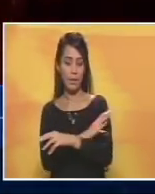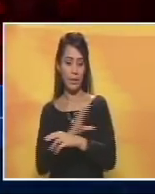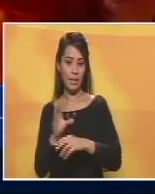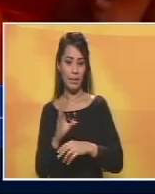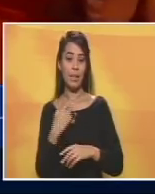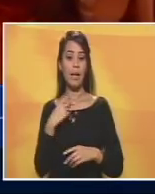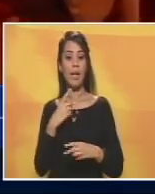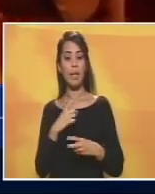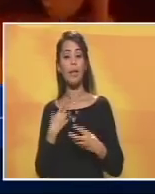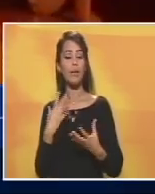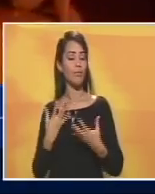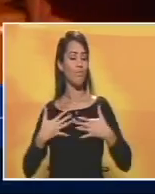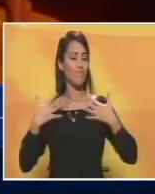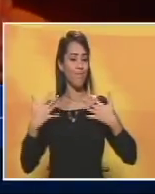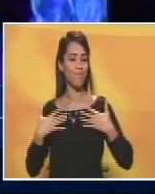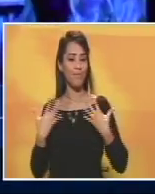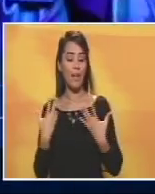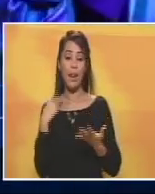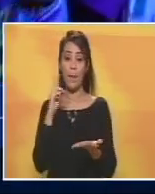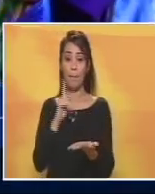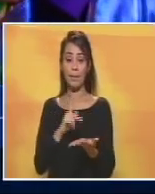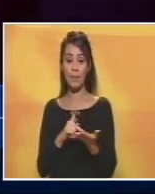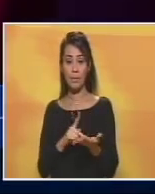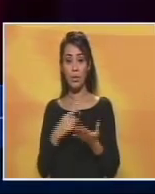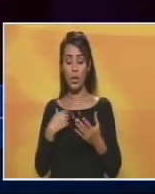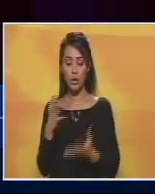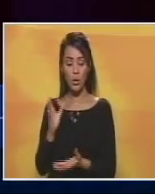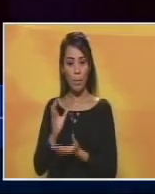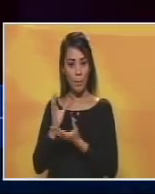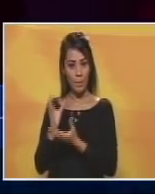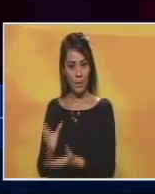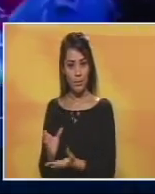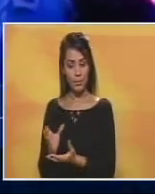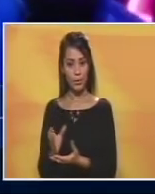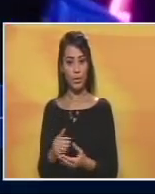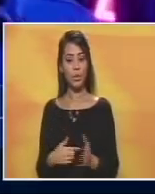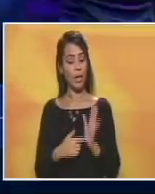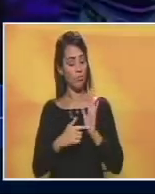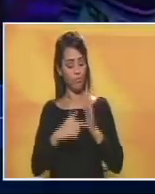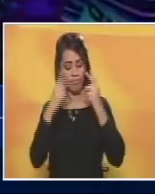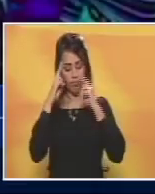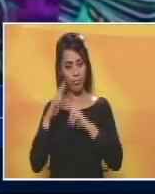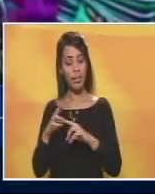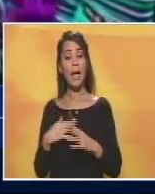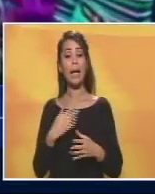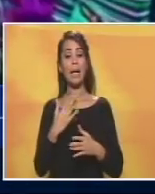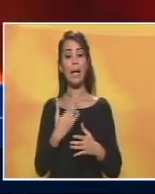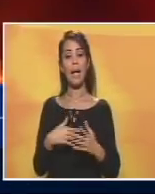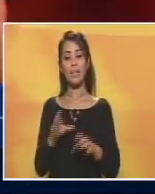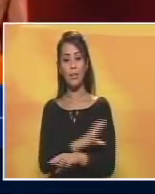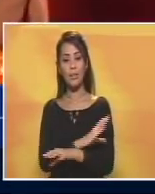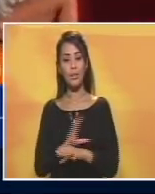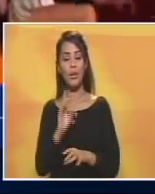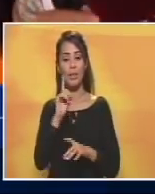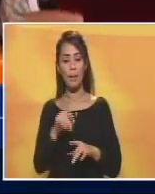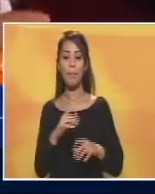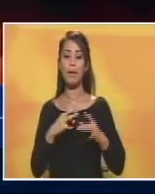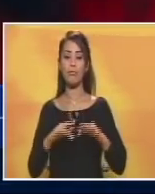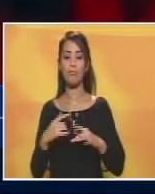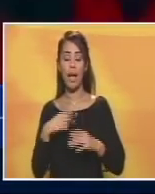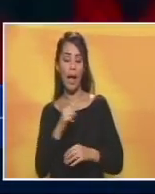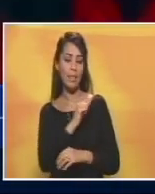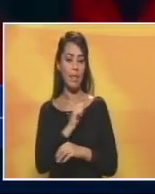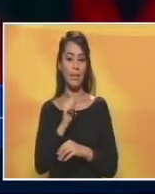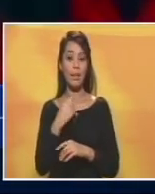Enrique Iglesias gozan de algunas nominaciones en estos premios que reconocen los álbumes, canciones e intérpretes más populares en la